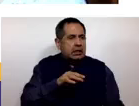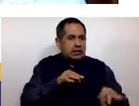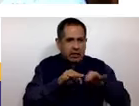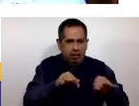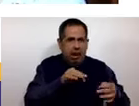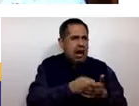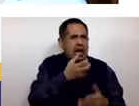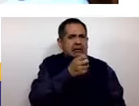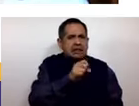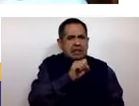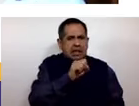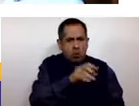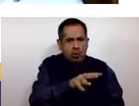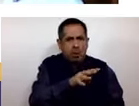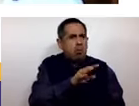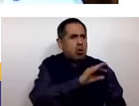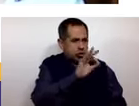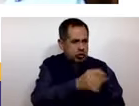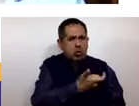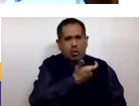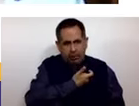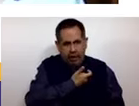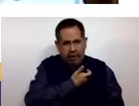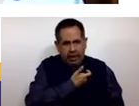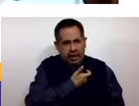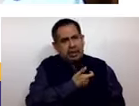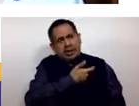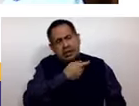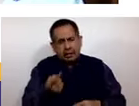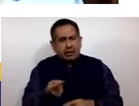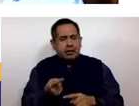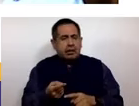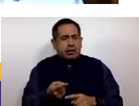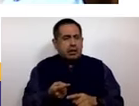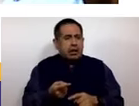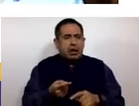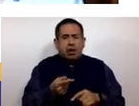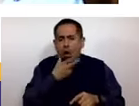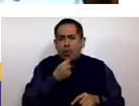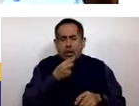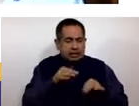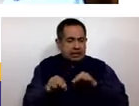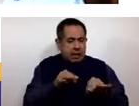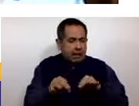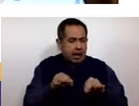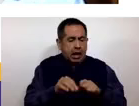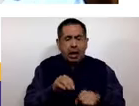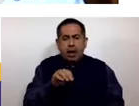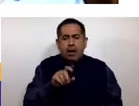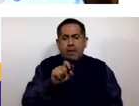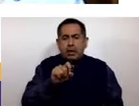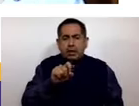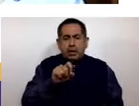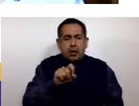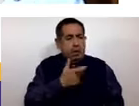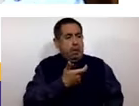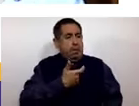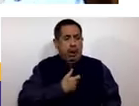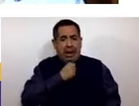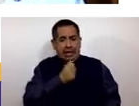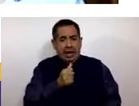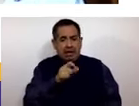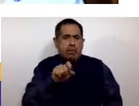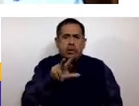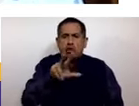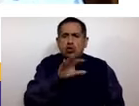69% y no remunerado, 28%. Esa es